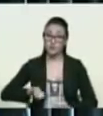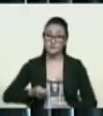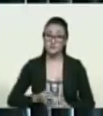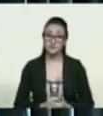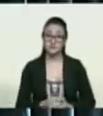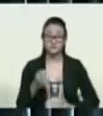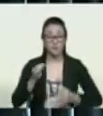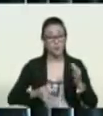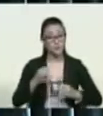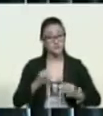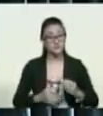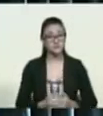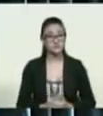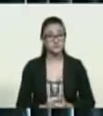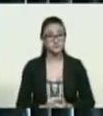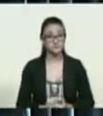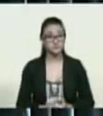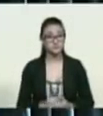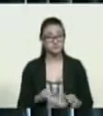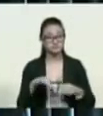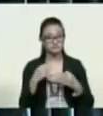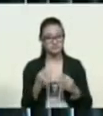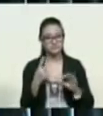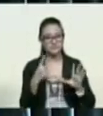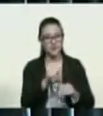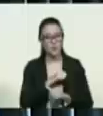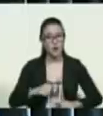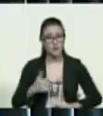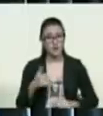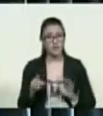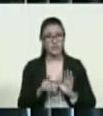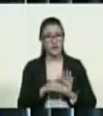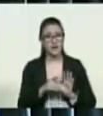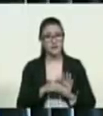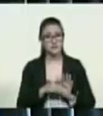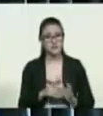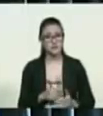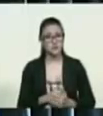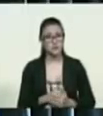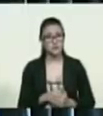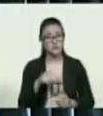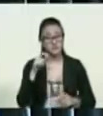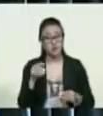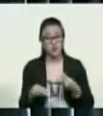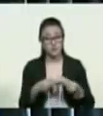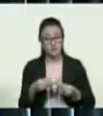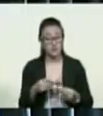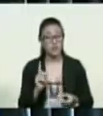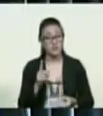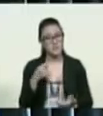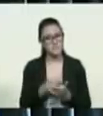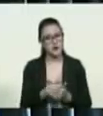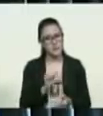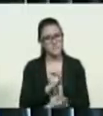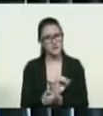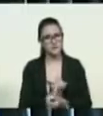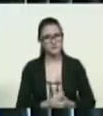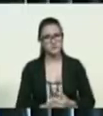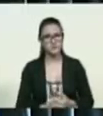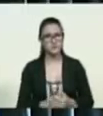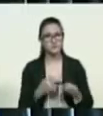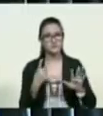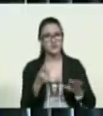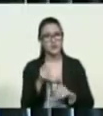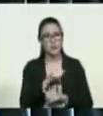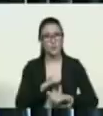Los familiares de los 7 guardias nacionales heridos tienen derecho a que los que perpetraron ese hecho paguen. Los 7